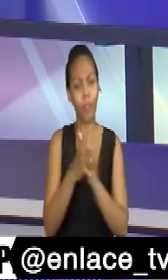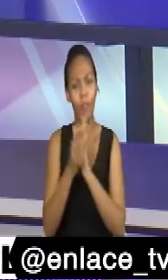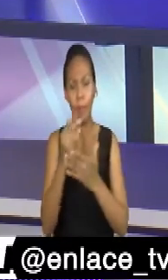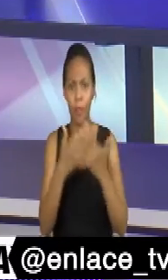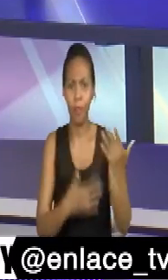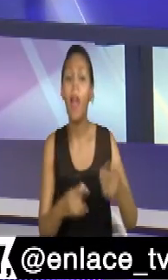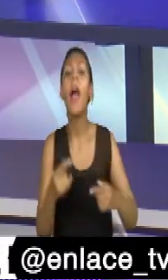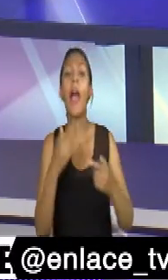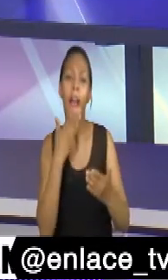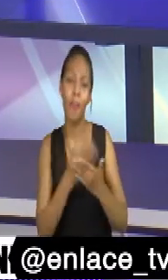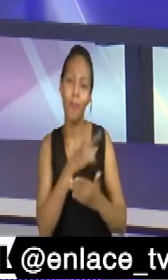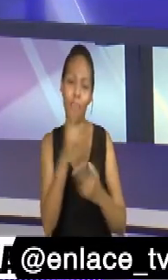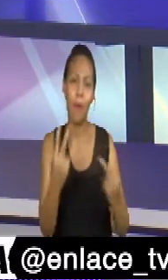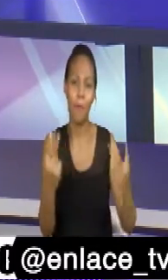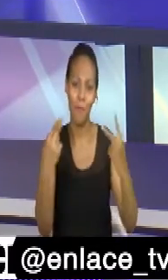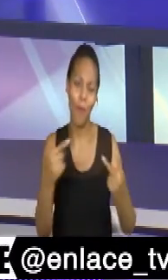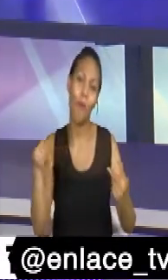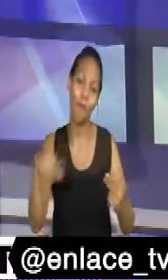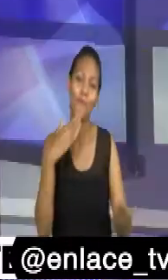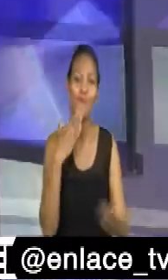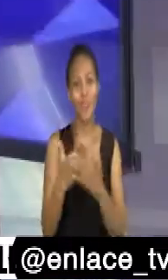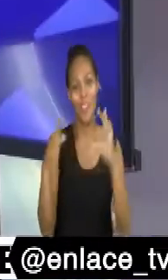y que tengan todos una feliz noche.